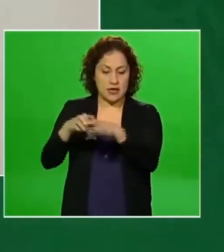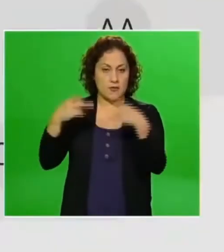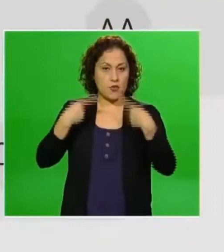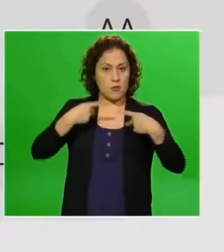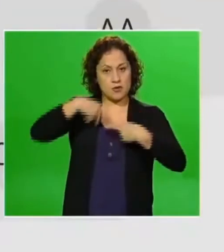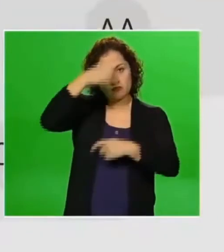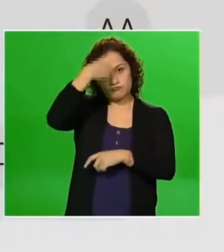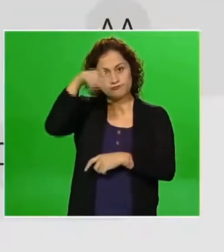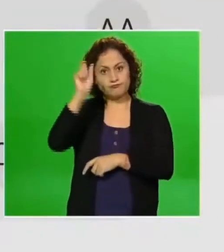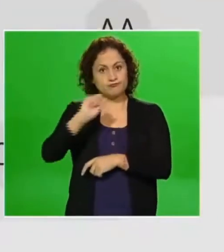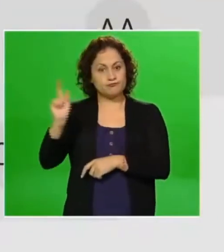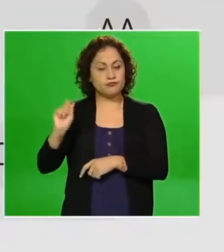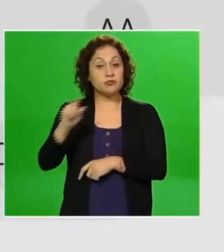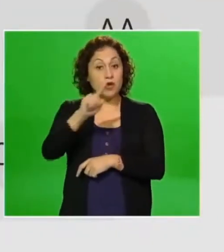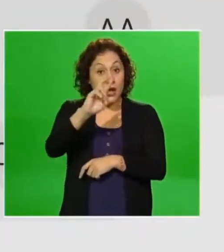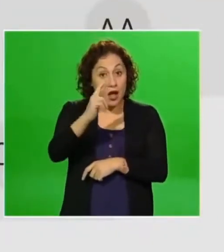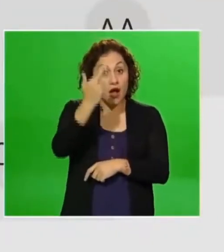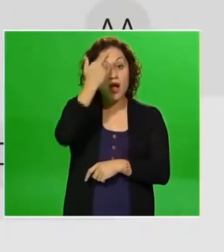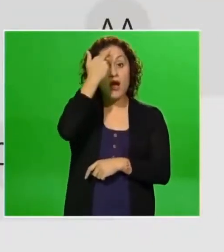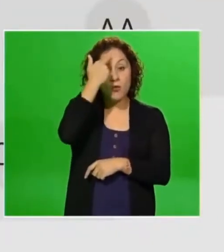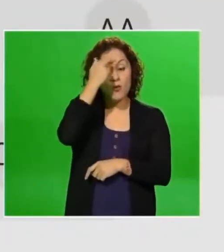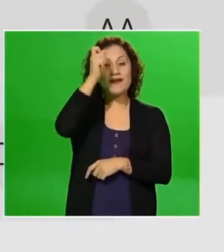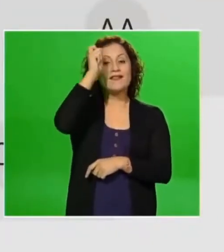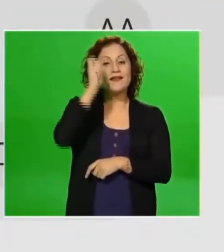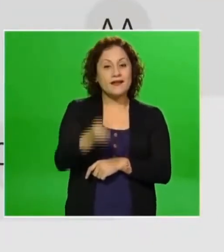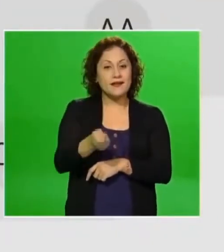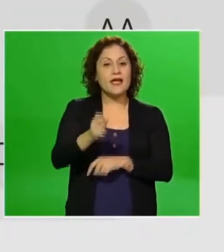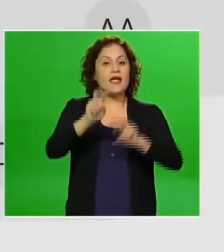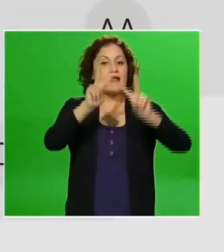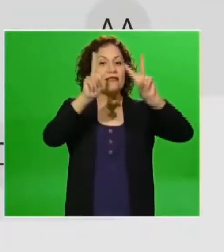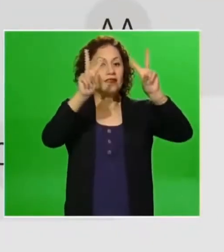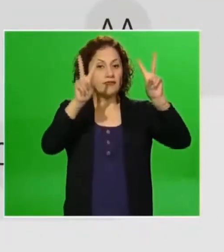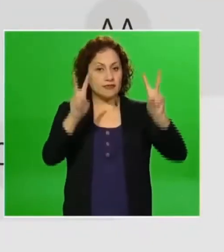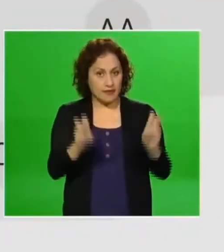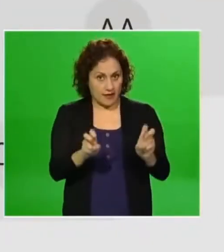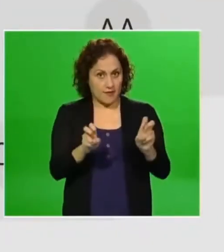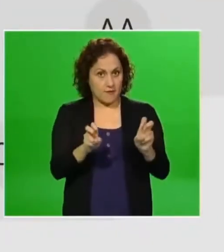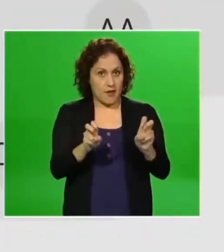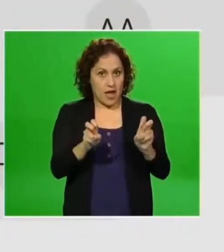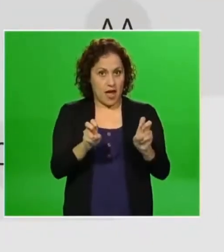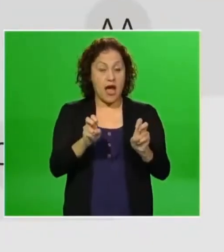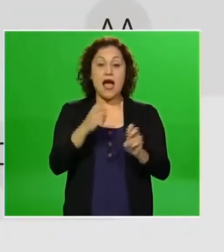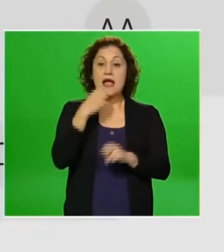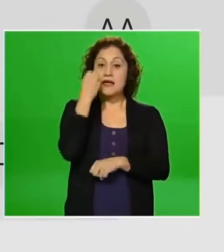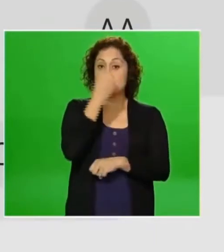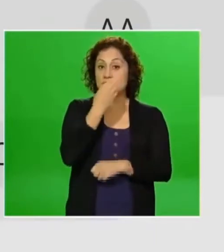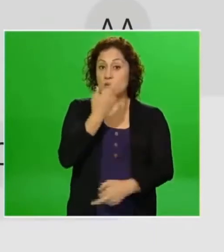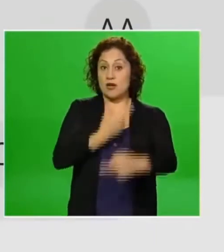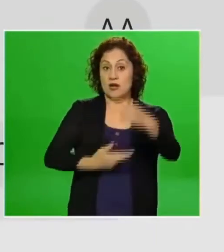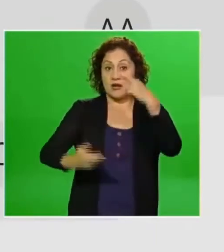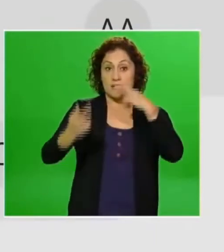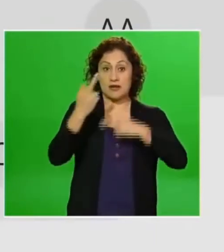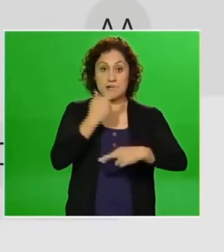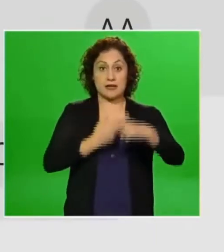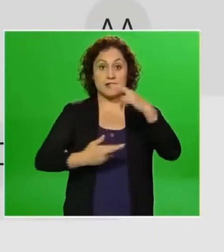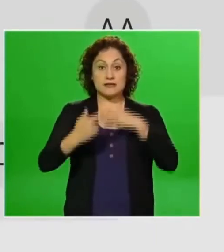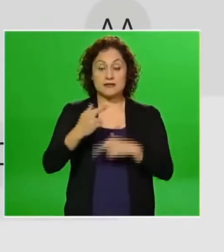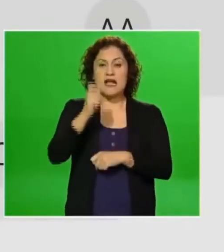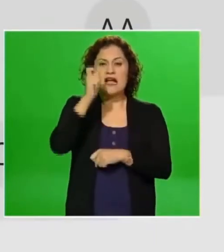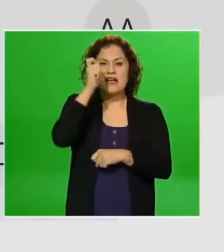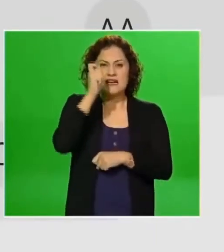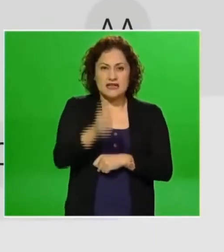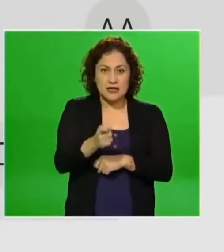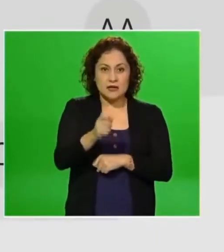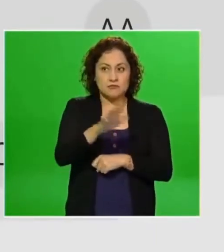elemento transversal de seguridad para el retorno a clases presenciales es que éstas sean voluntarias, es